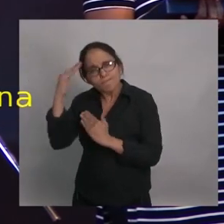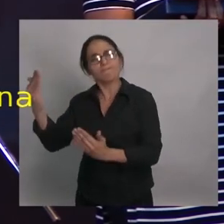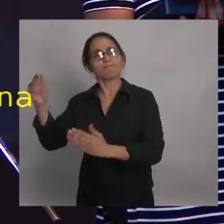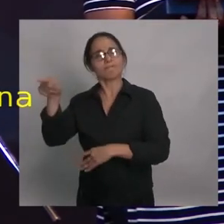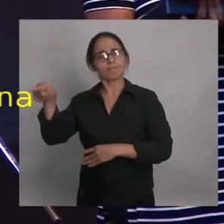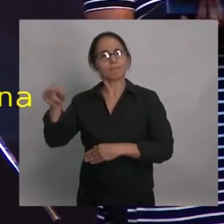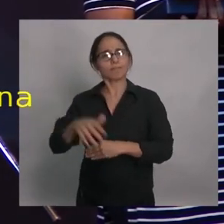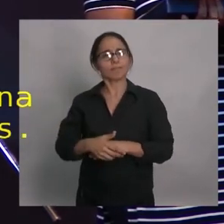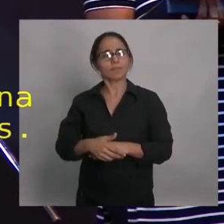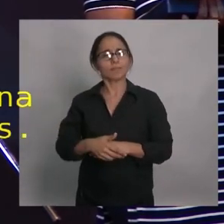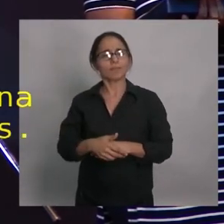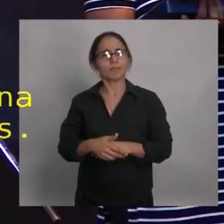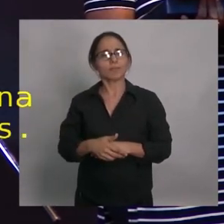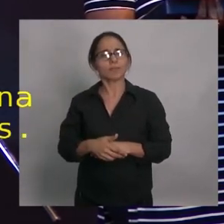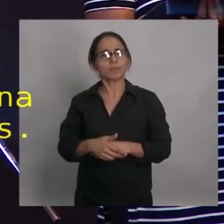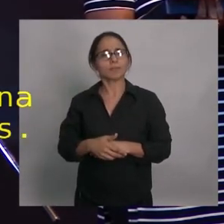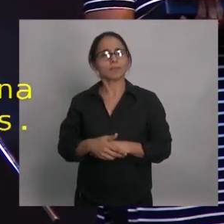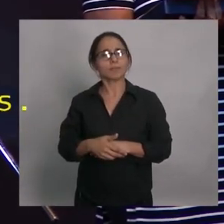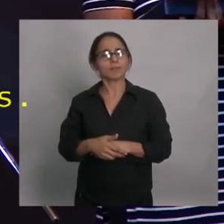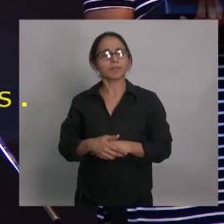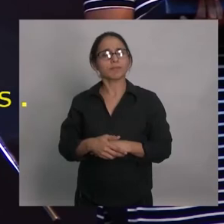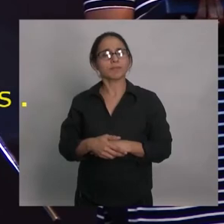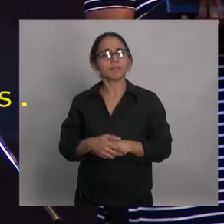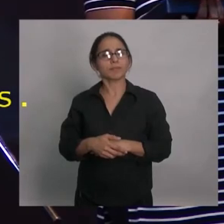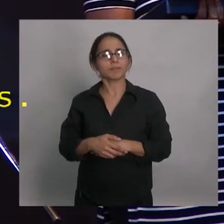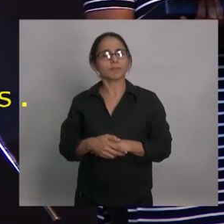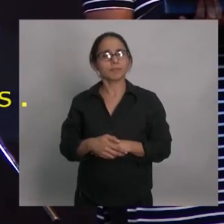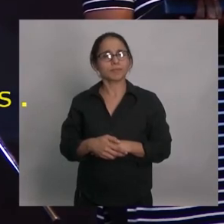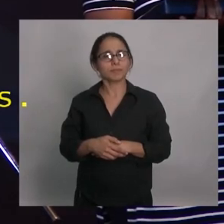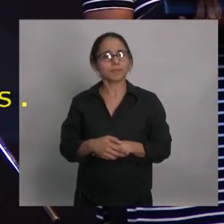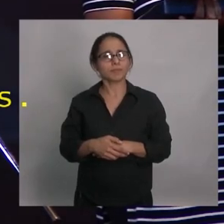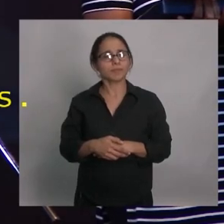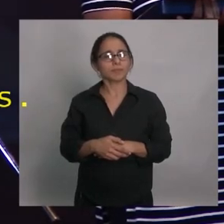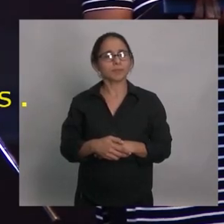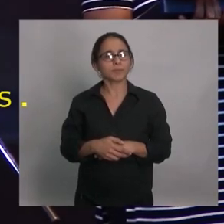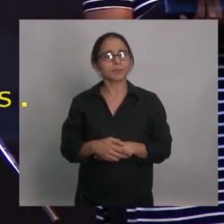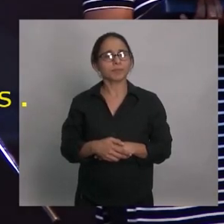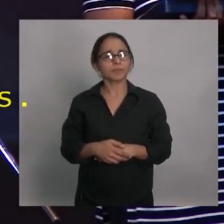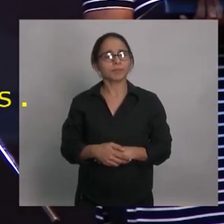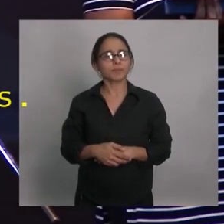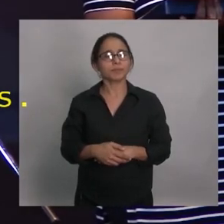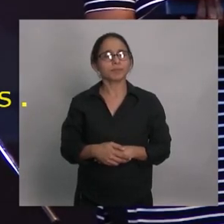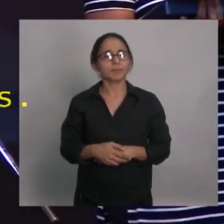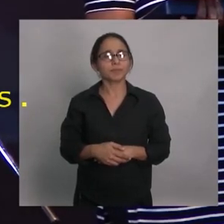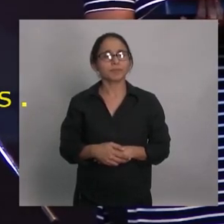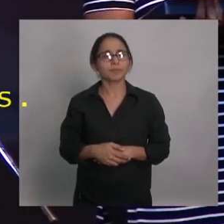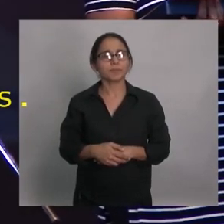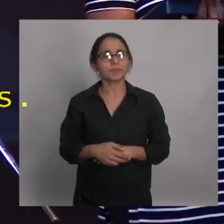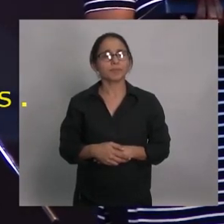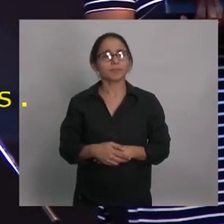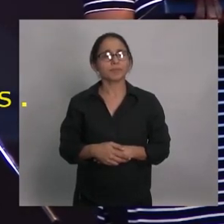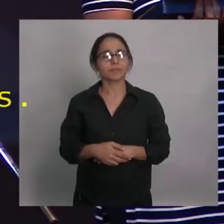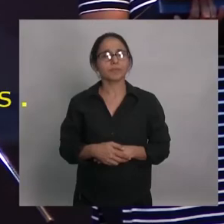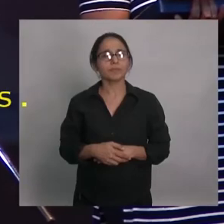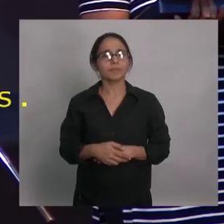lo dedico a la memoria lima desde veis berta cáceres